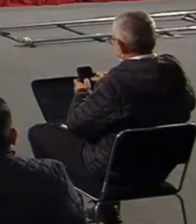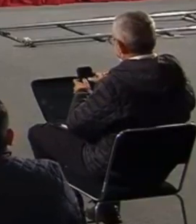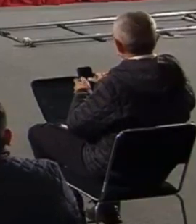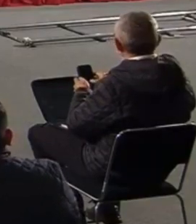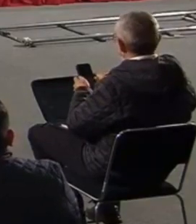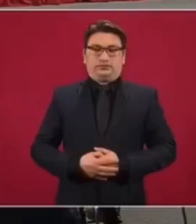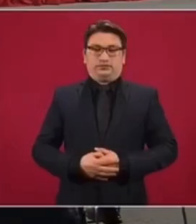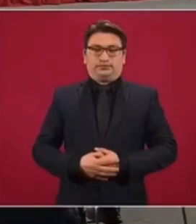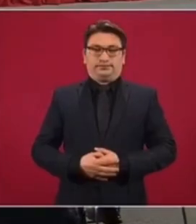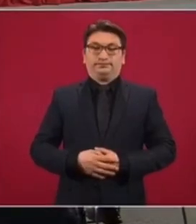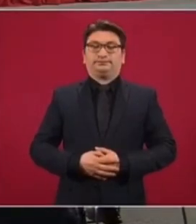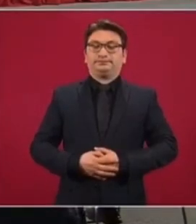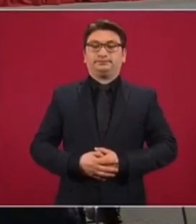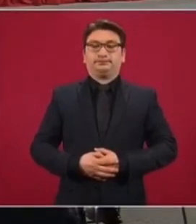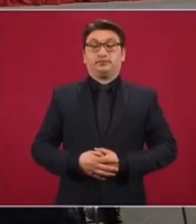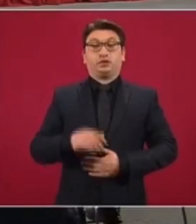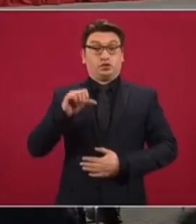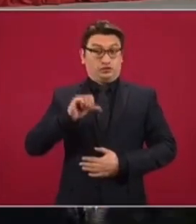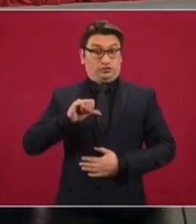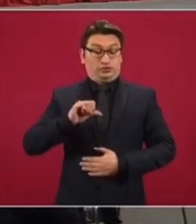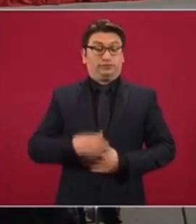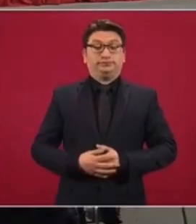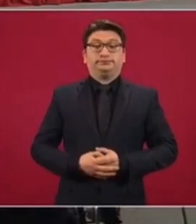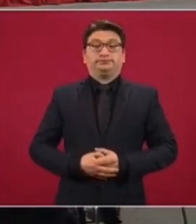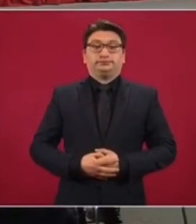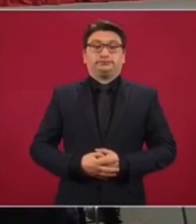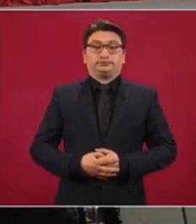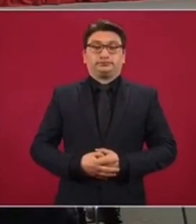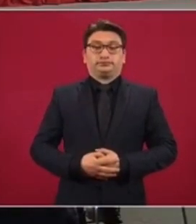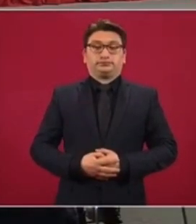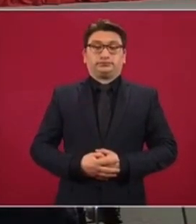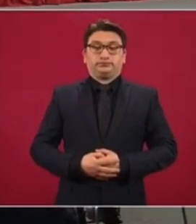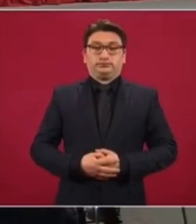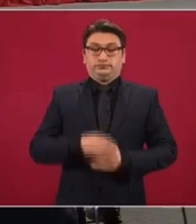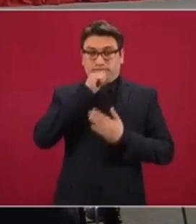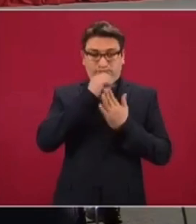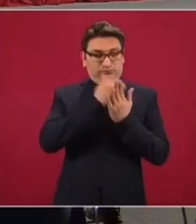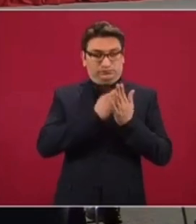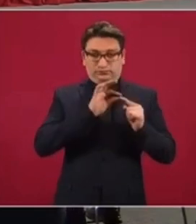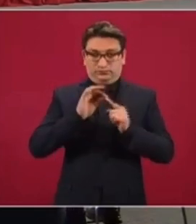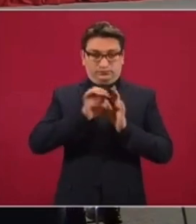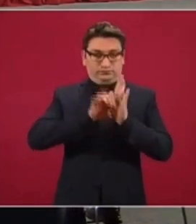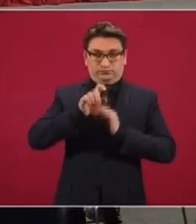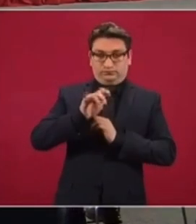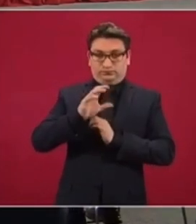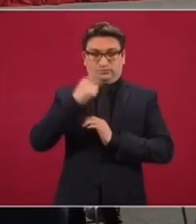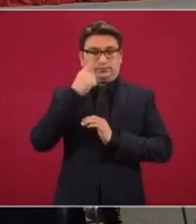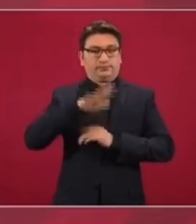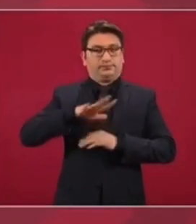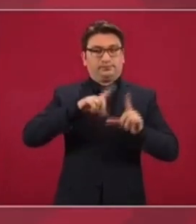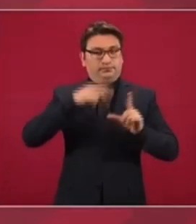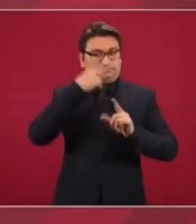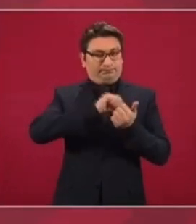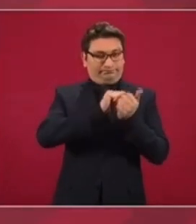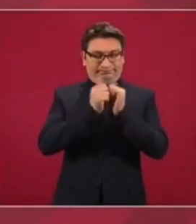El día de hoy vamos a presentar la guía ética para la transformación de